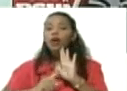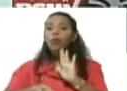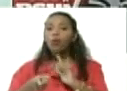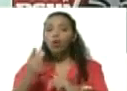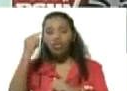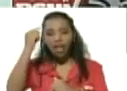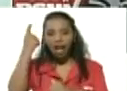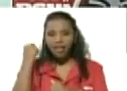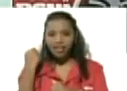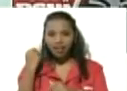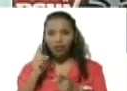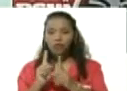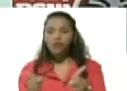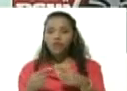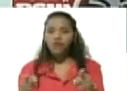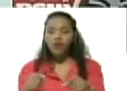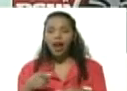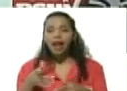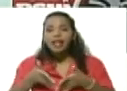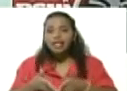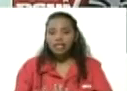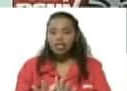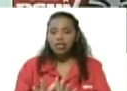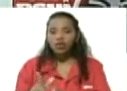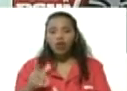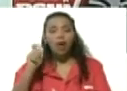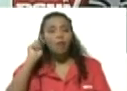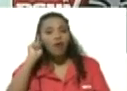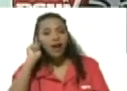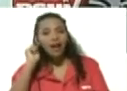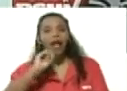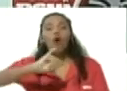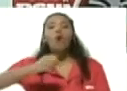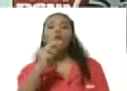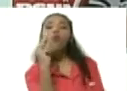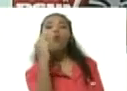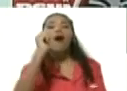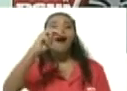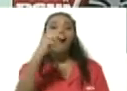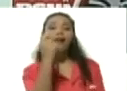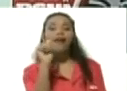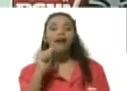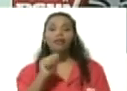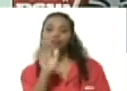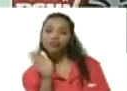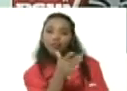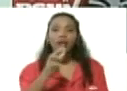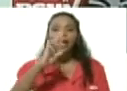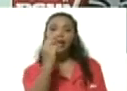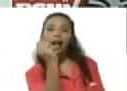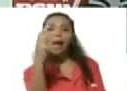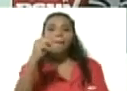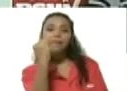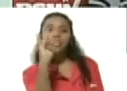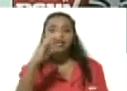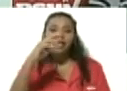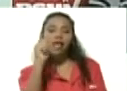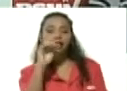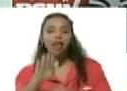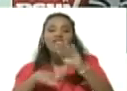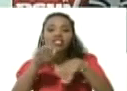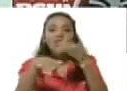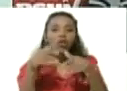ayer fue el natalicio de Juana Ramírez, la avanzadora, recientemente llevada por la Revolución Bolivariana, sus